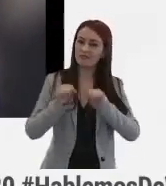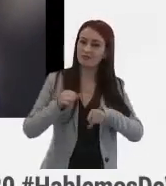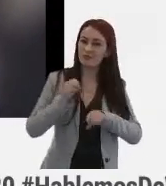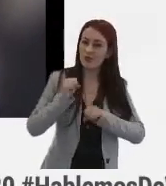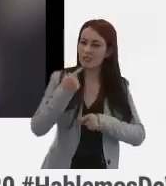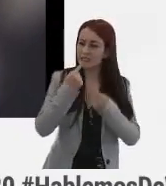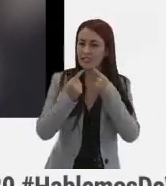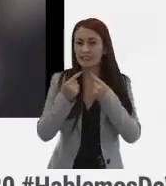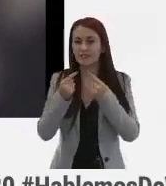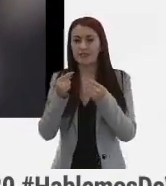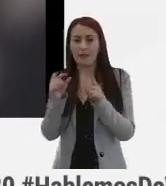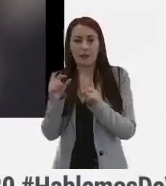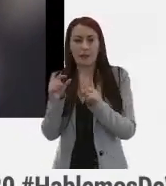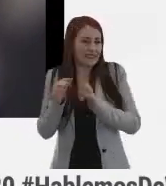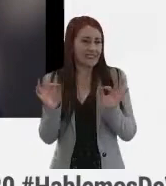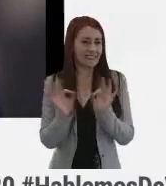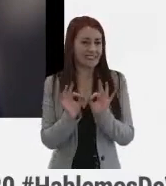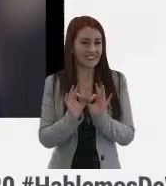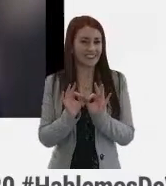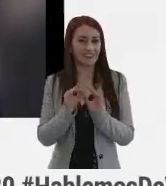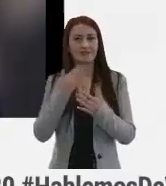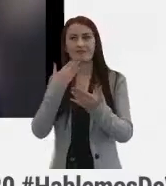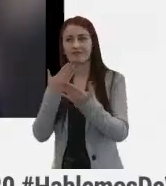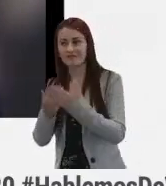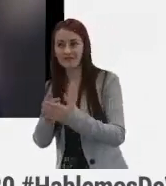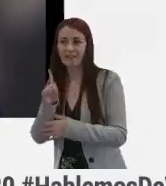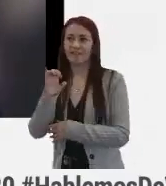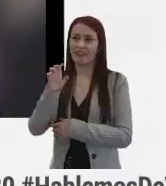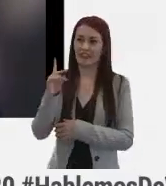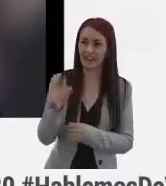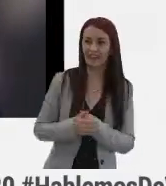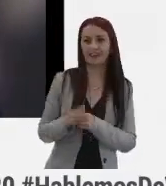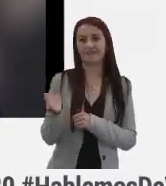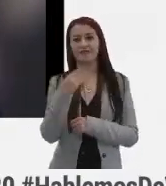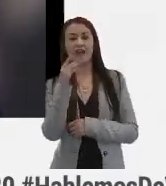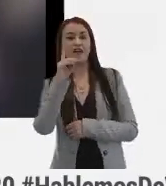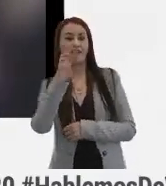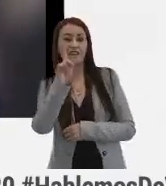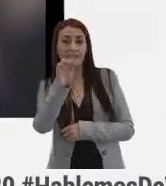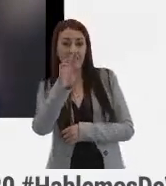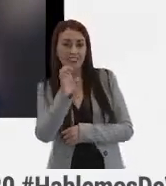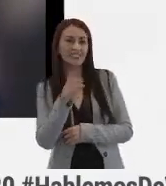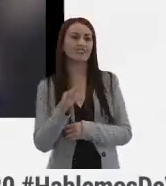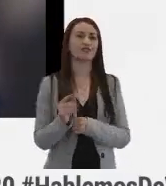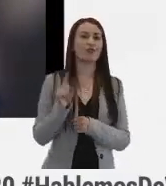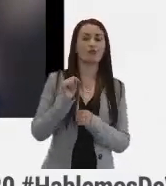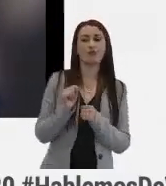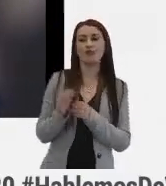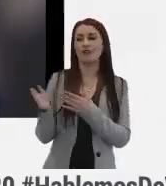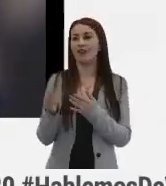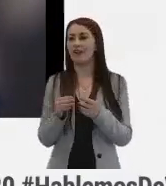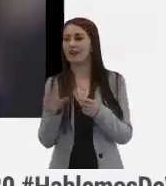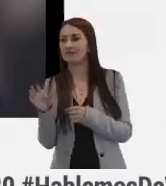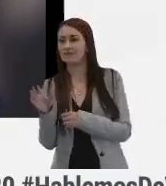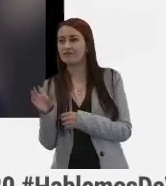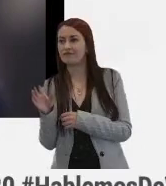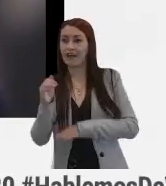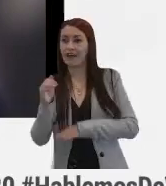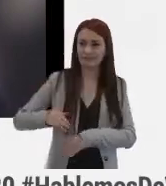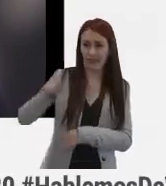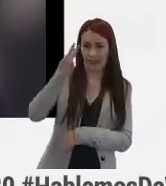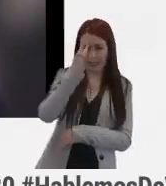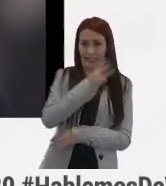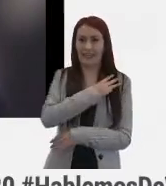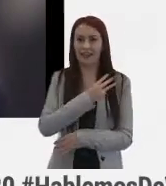Un saludo muy especial a Fidel Cano, a Francisco de Roo, Clemencia Carabalí, al general